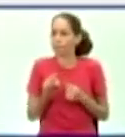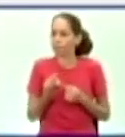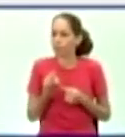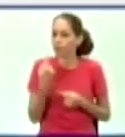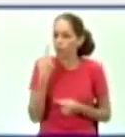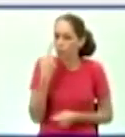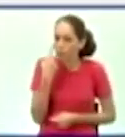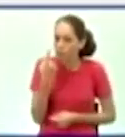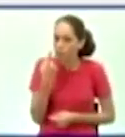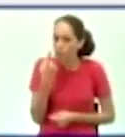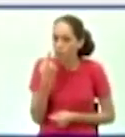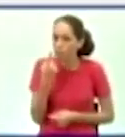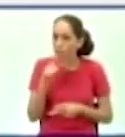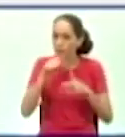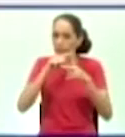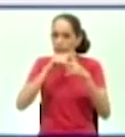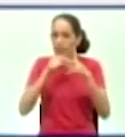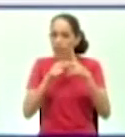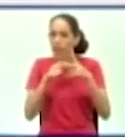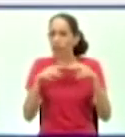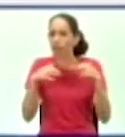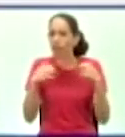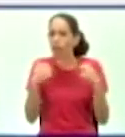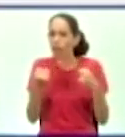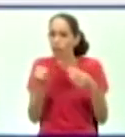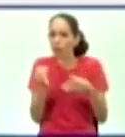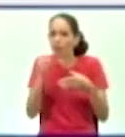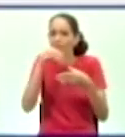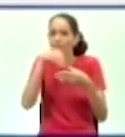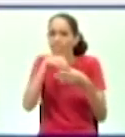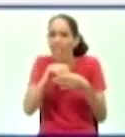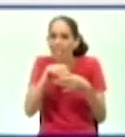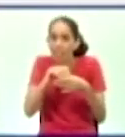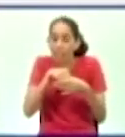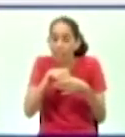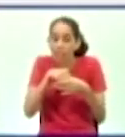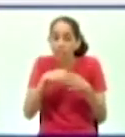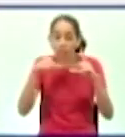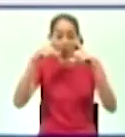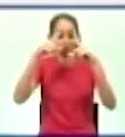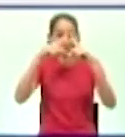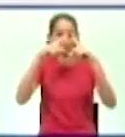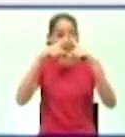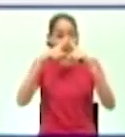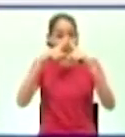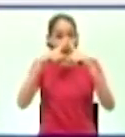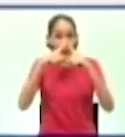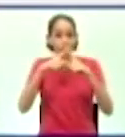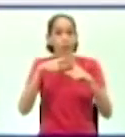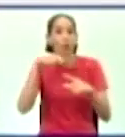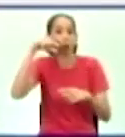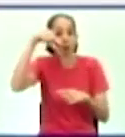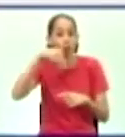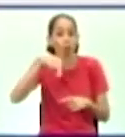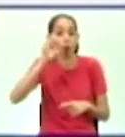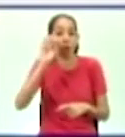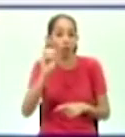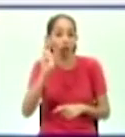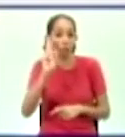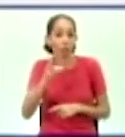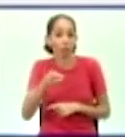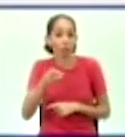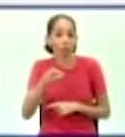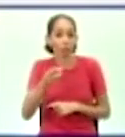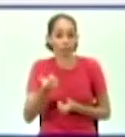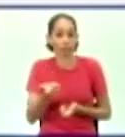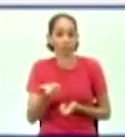ese ángulo es un ángulo interior del triángulo QOP. Pero que ese triángulo